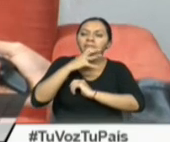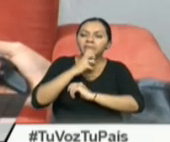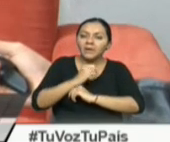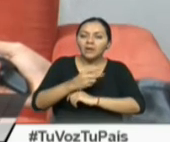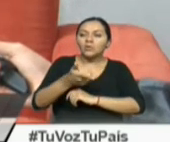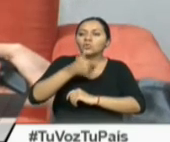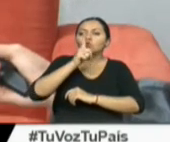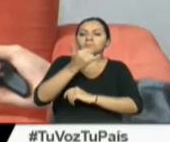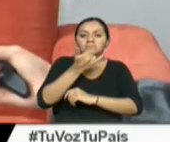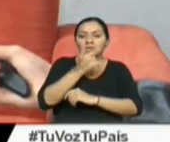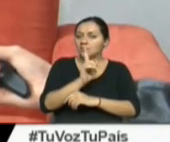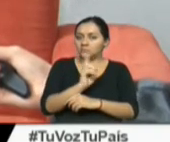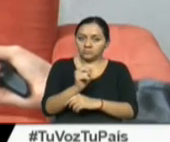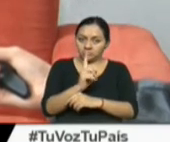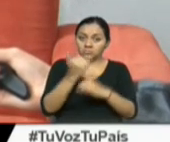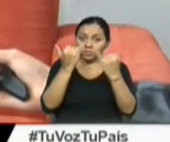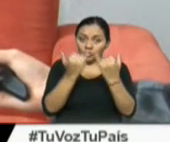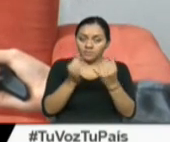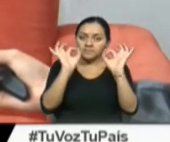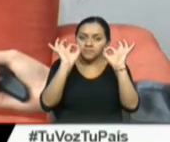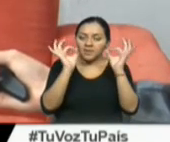calidad logramos obtener